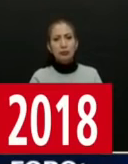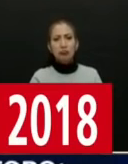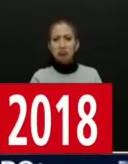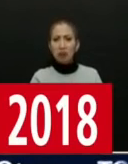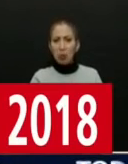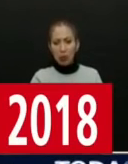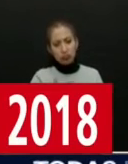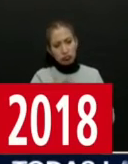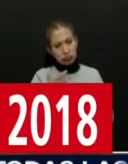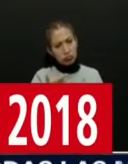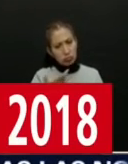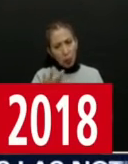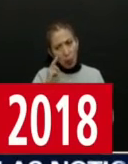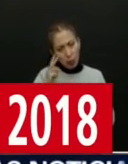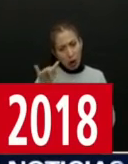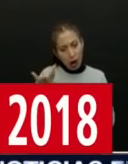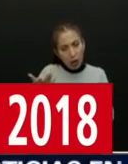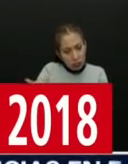sensible,